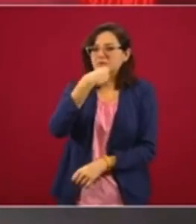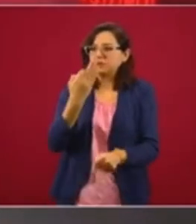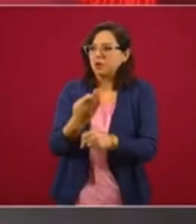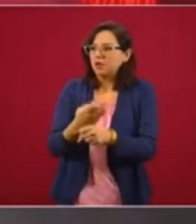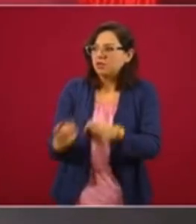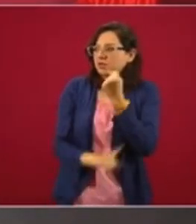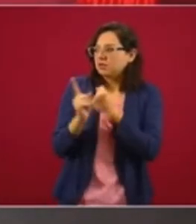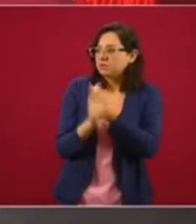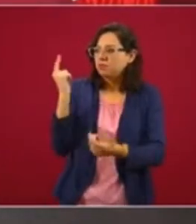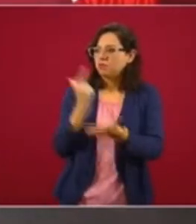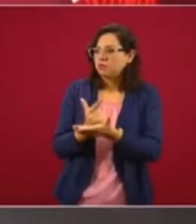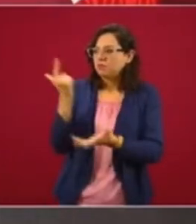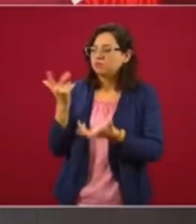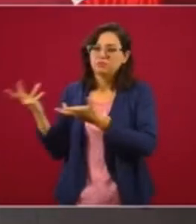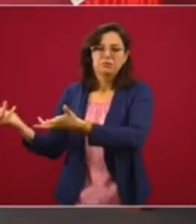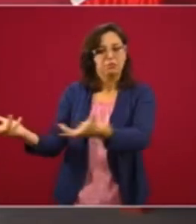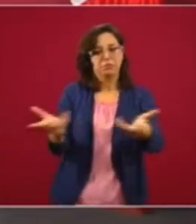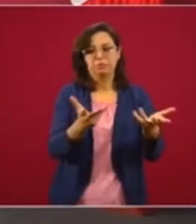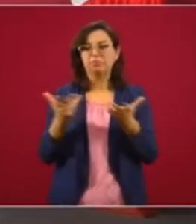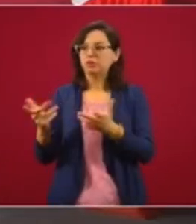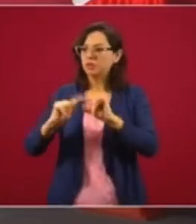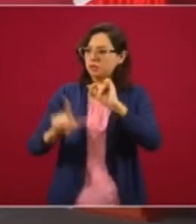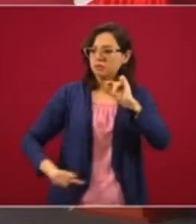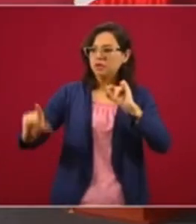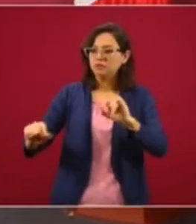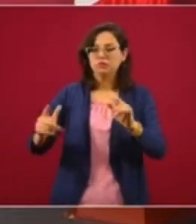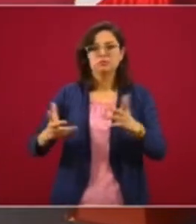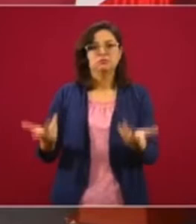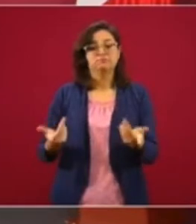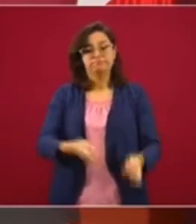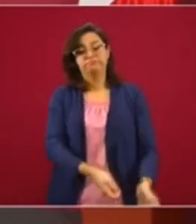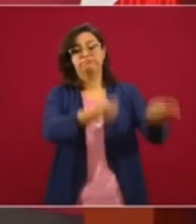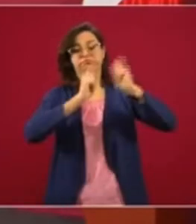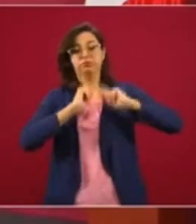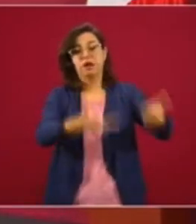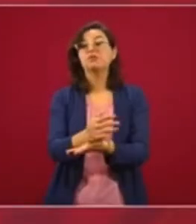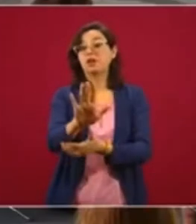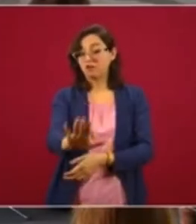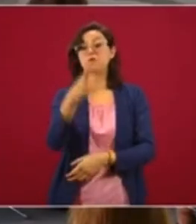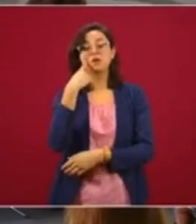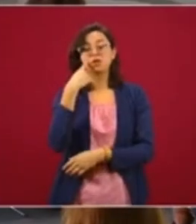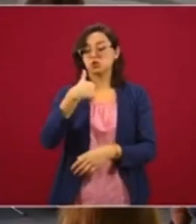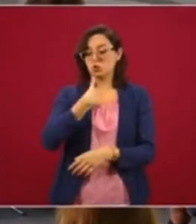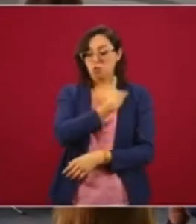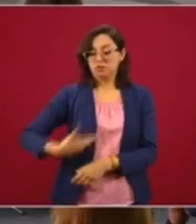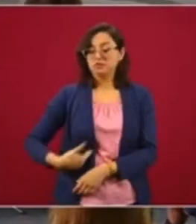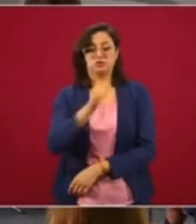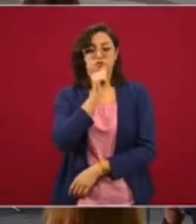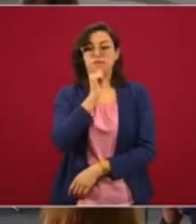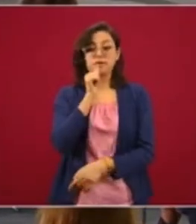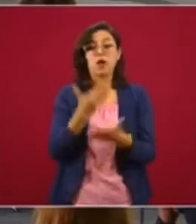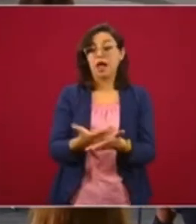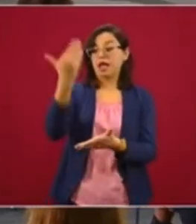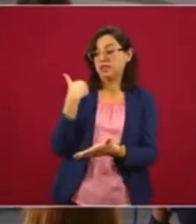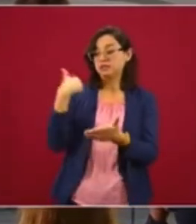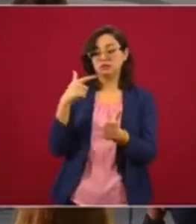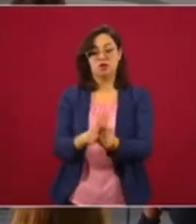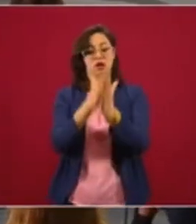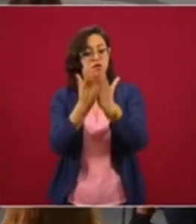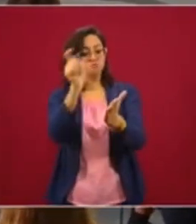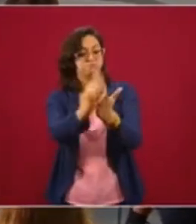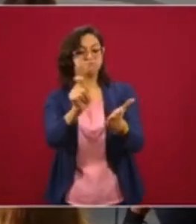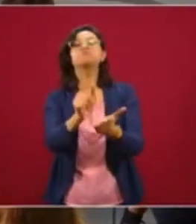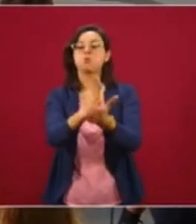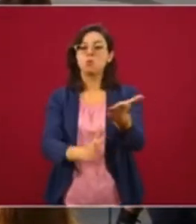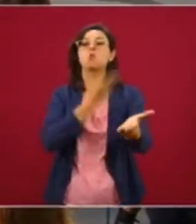problema que heredamos, el de la inseguridad y el de la violencia. Siendo candidato, escribí un libro y lo